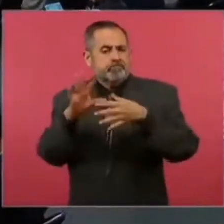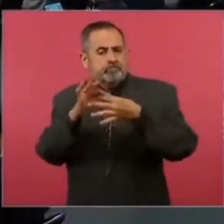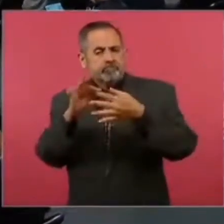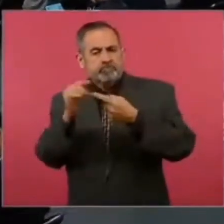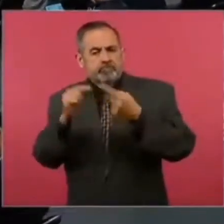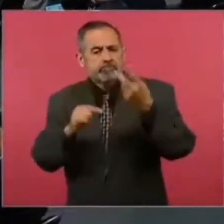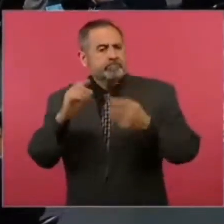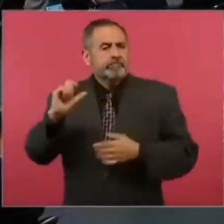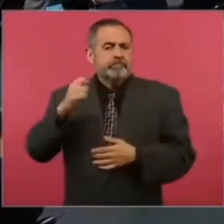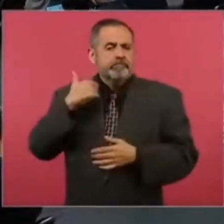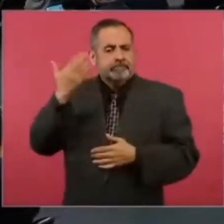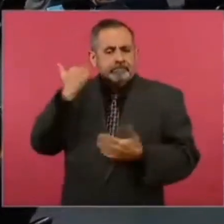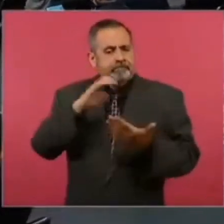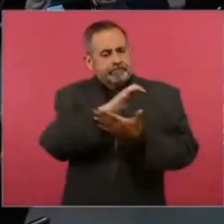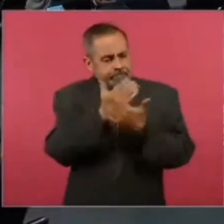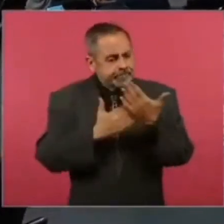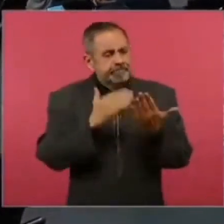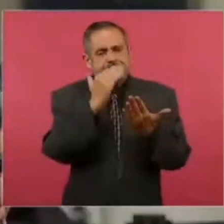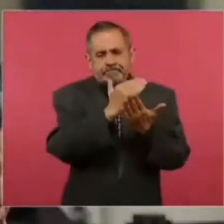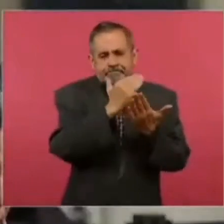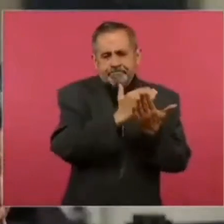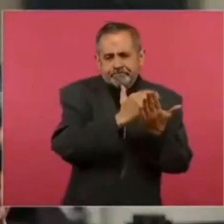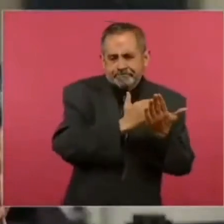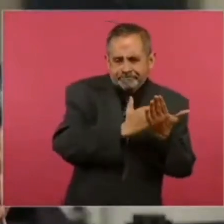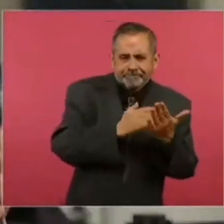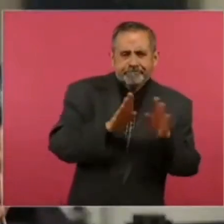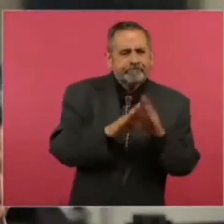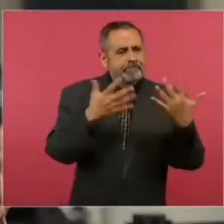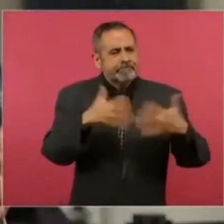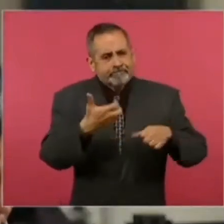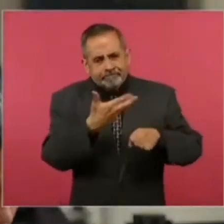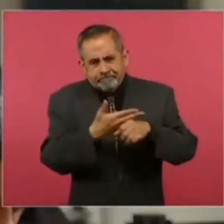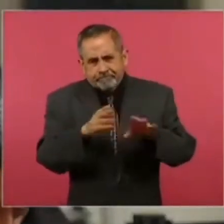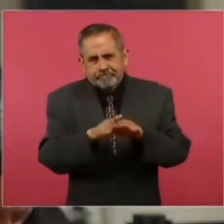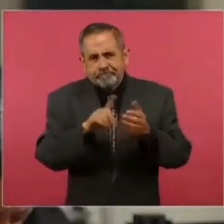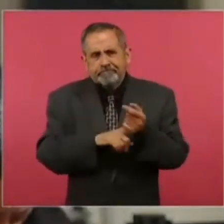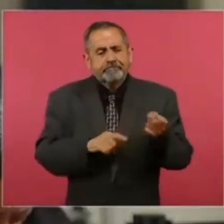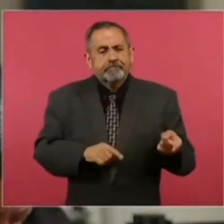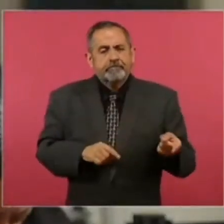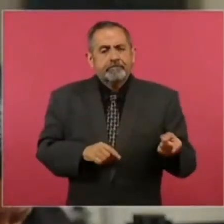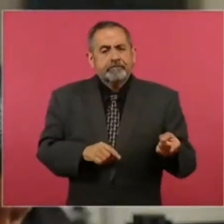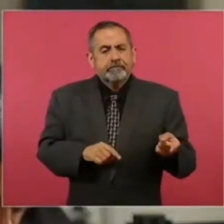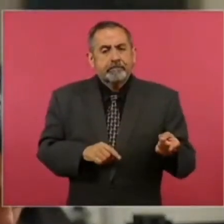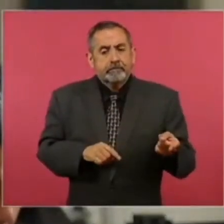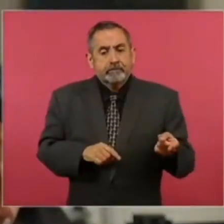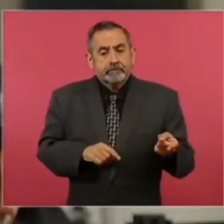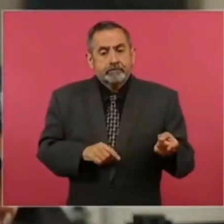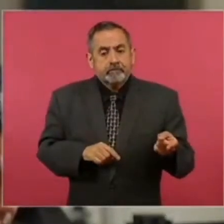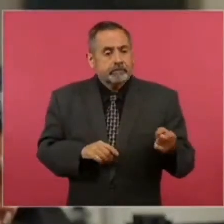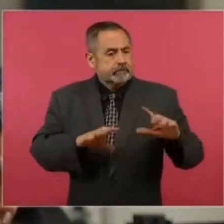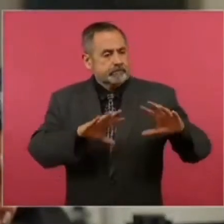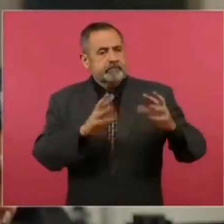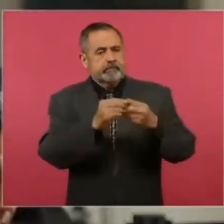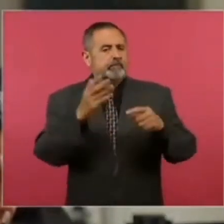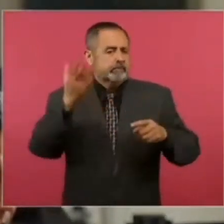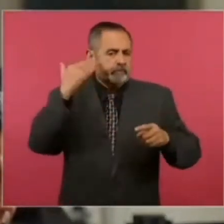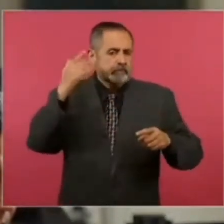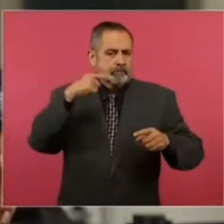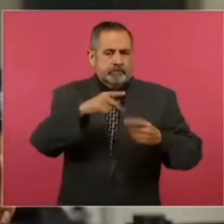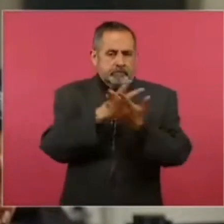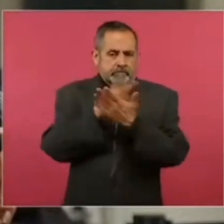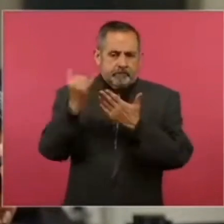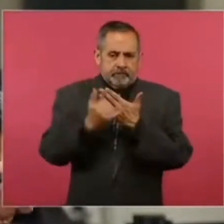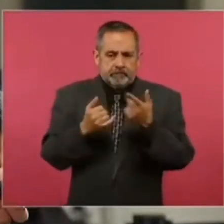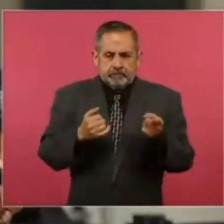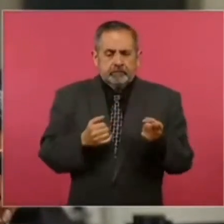de contratos, todo este entramado de empresas que bueno, en su totalidad, en el